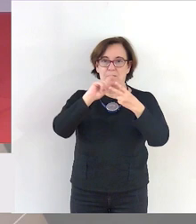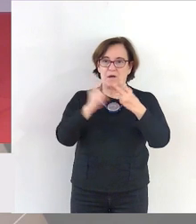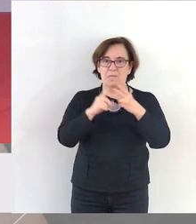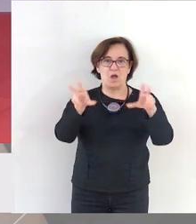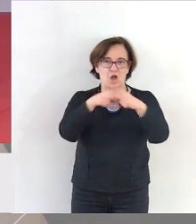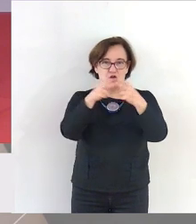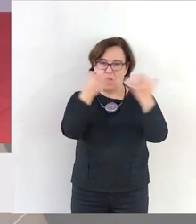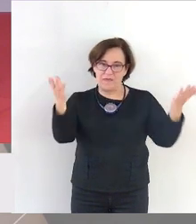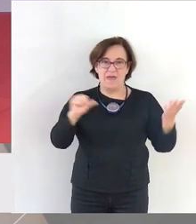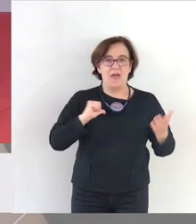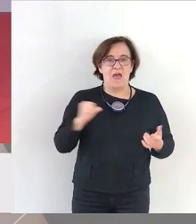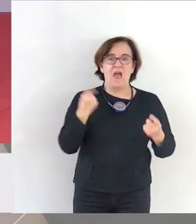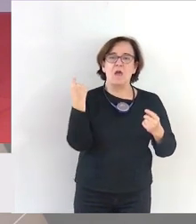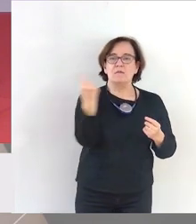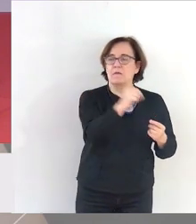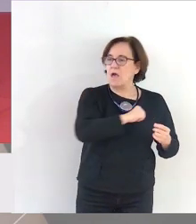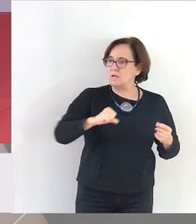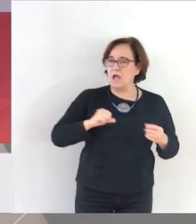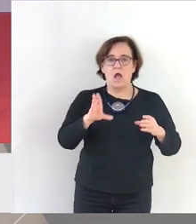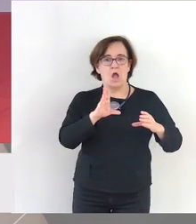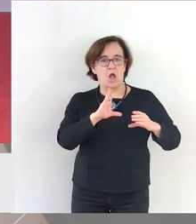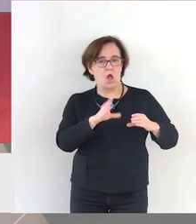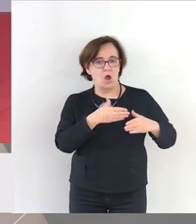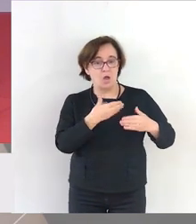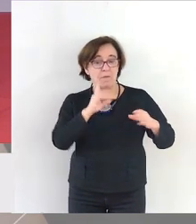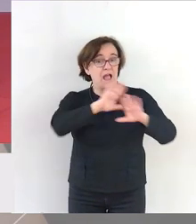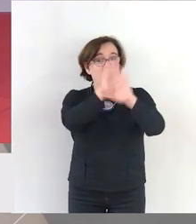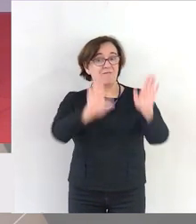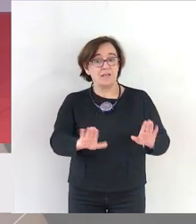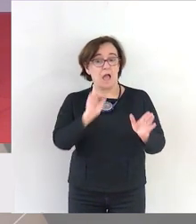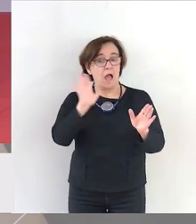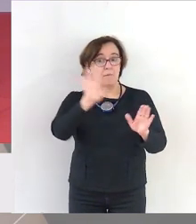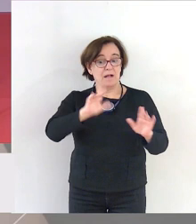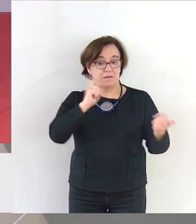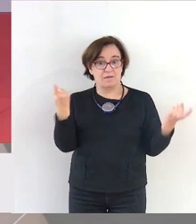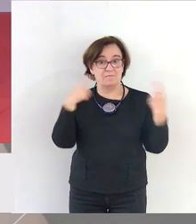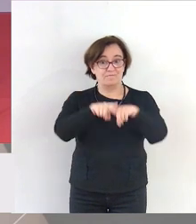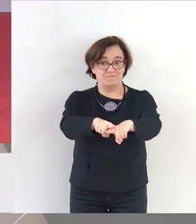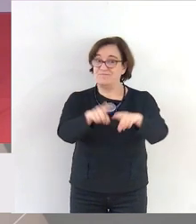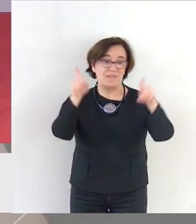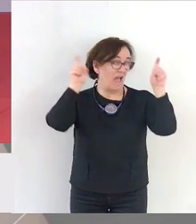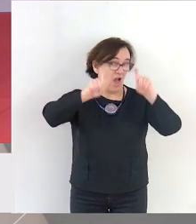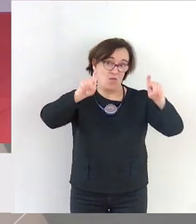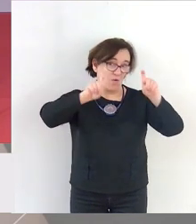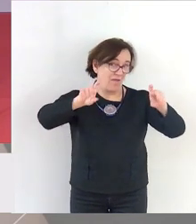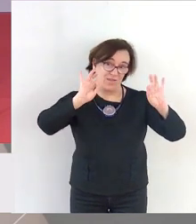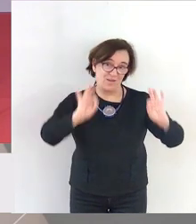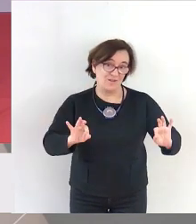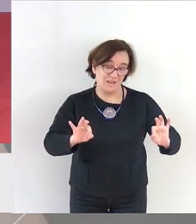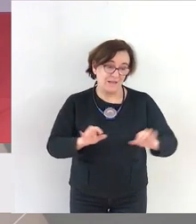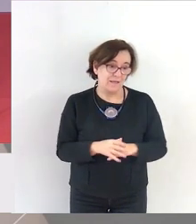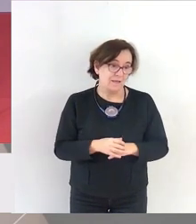la sociedad más individualizada la compasión y para llegar al final parece que todo confluye siempre en la educación no que es el